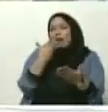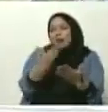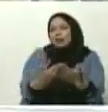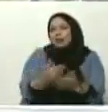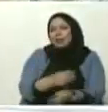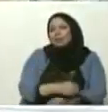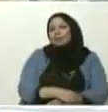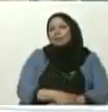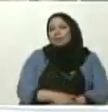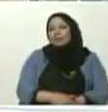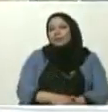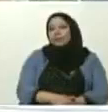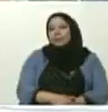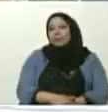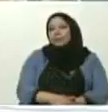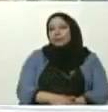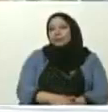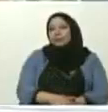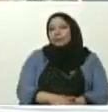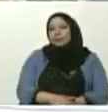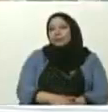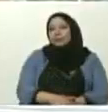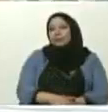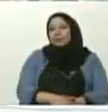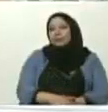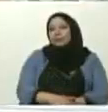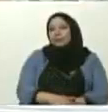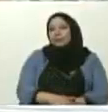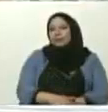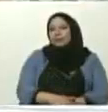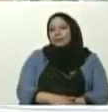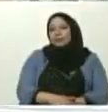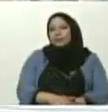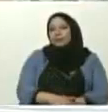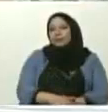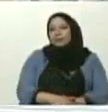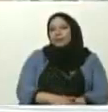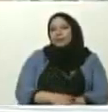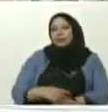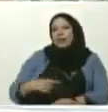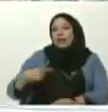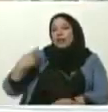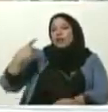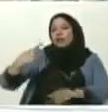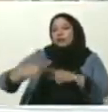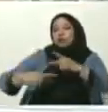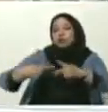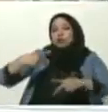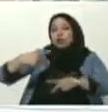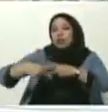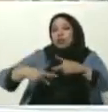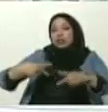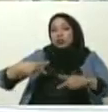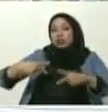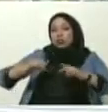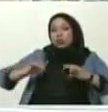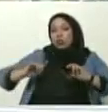Bien. El proceso que tratamos de reiniciar hoy tiene una